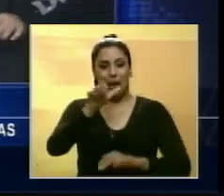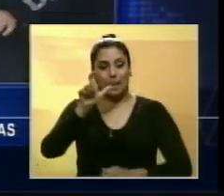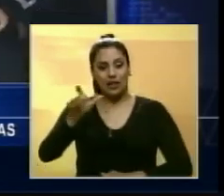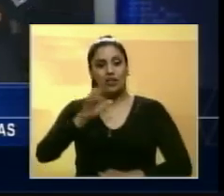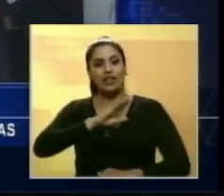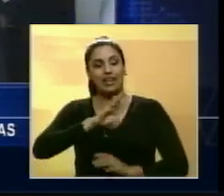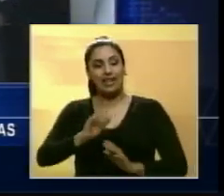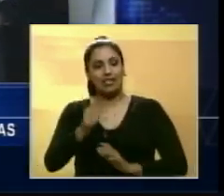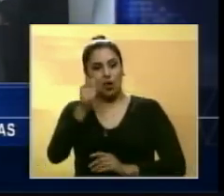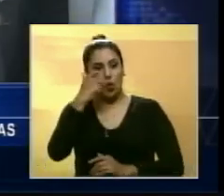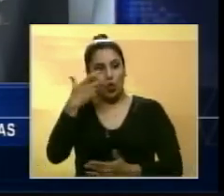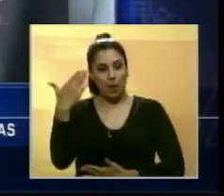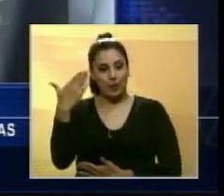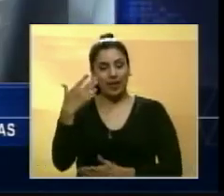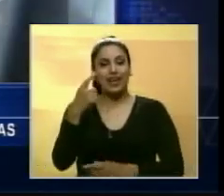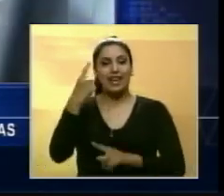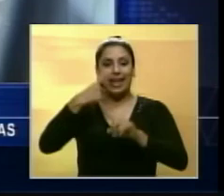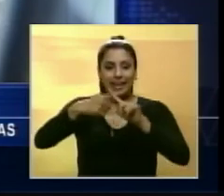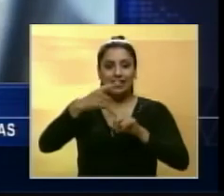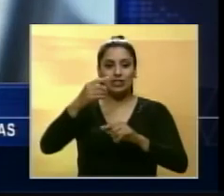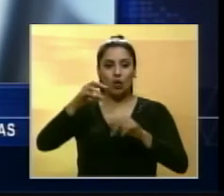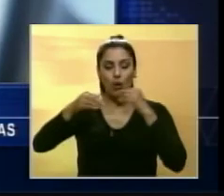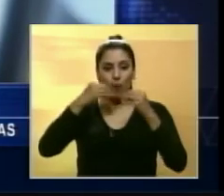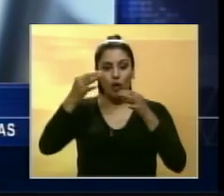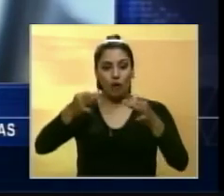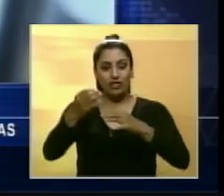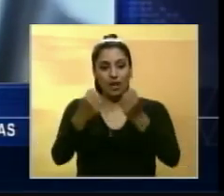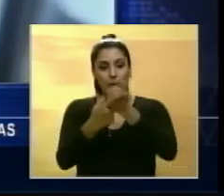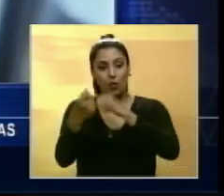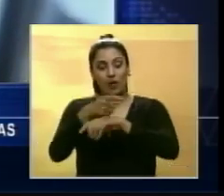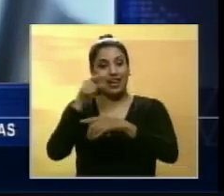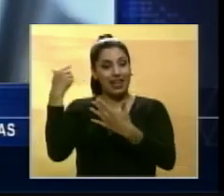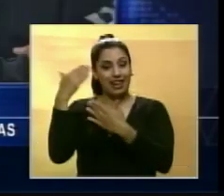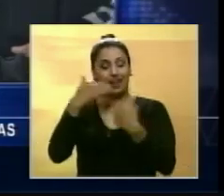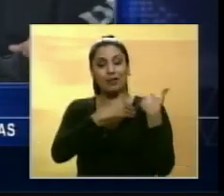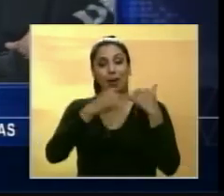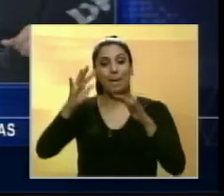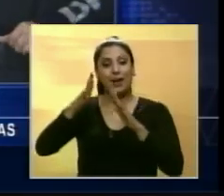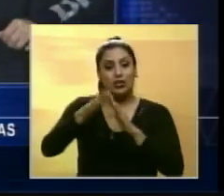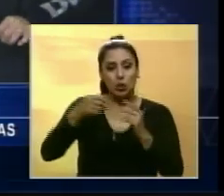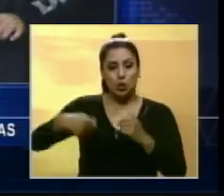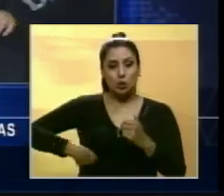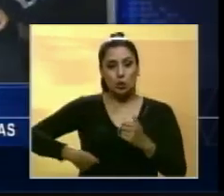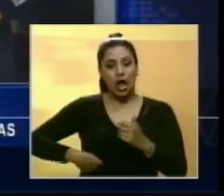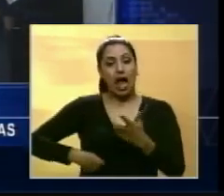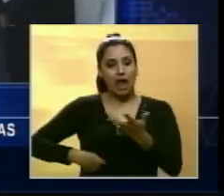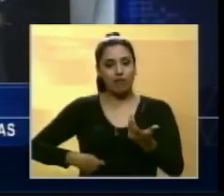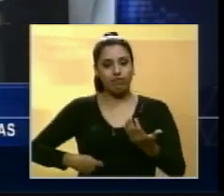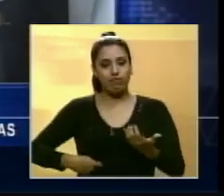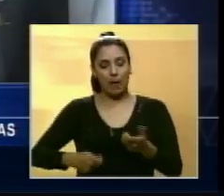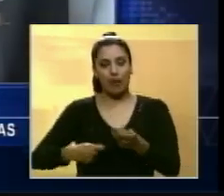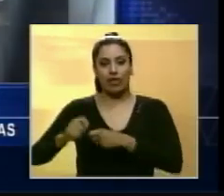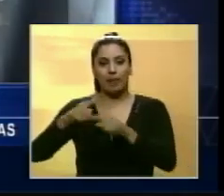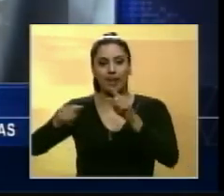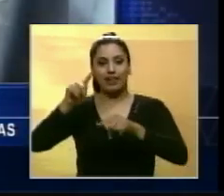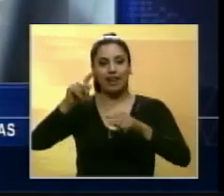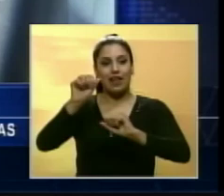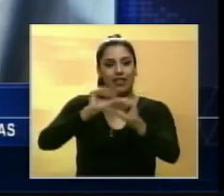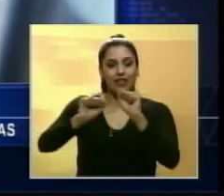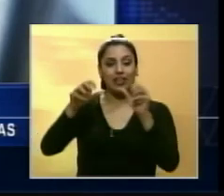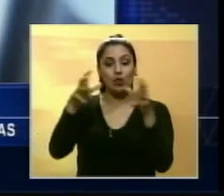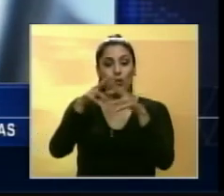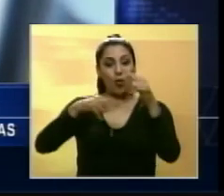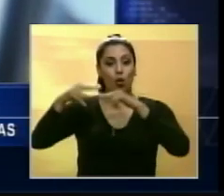que figura Argelo. El ex senador oficialista es investigado por presuntamente recibir sobornos para evitar que ejecutivos de